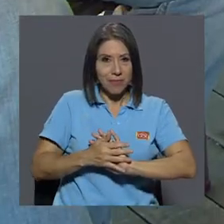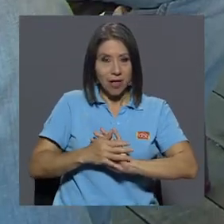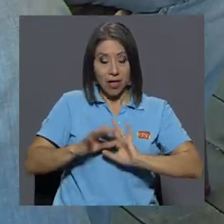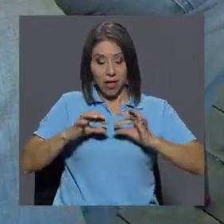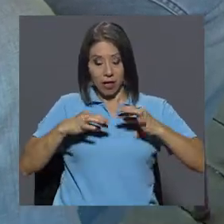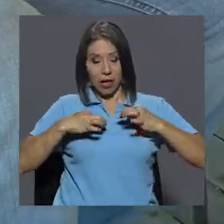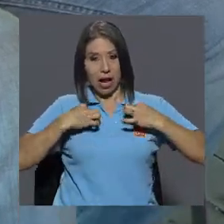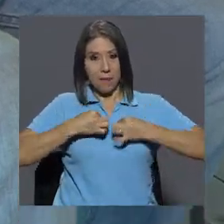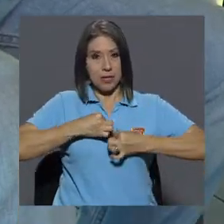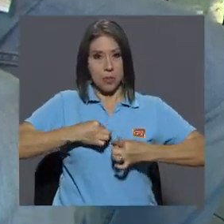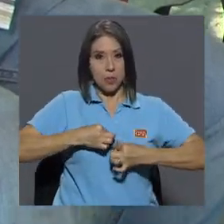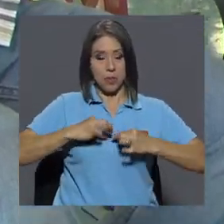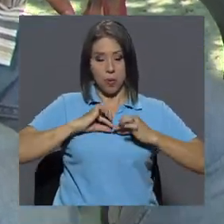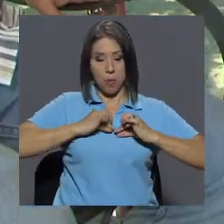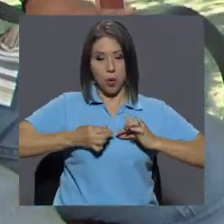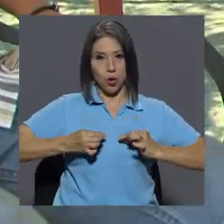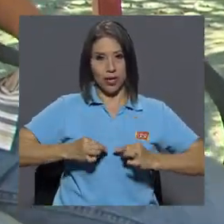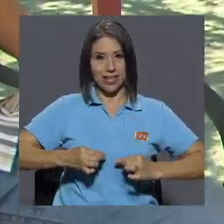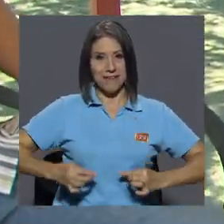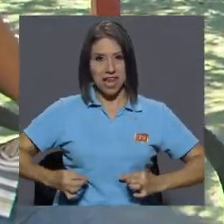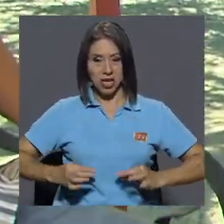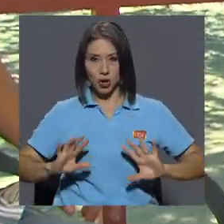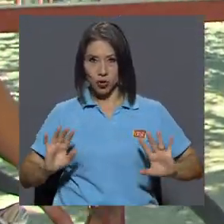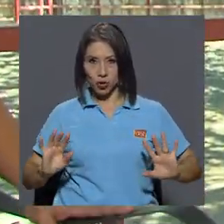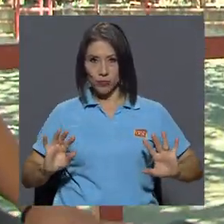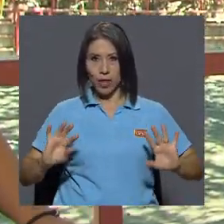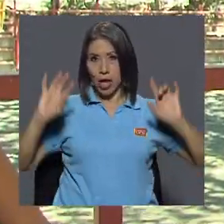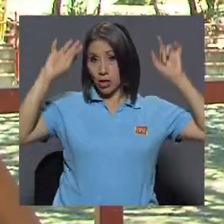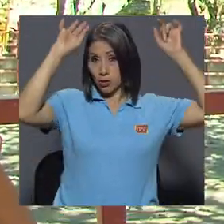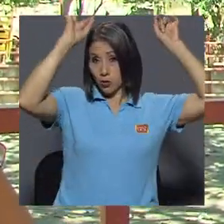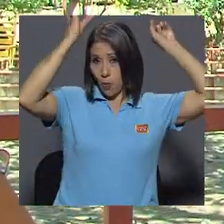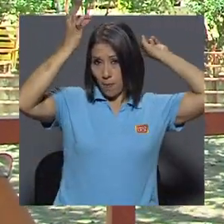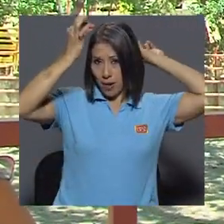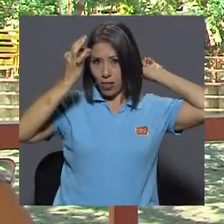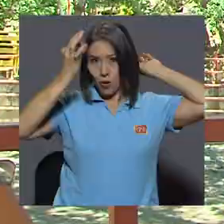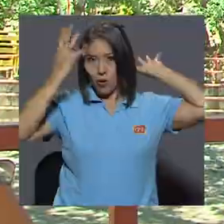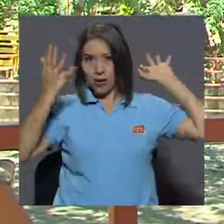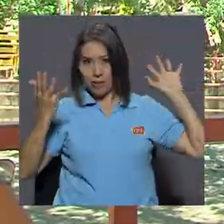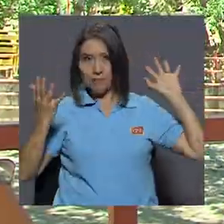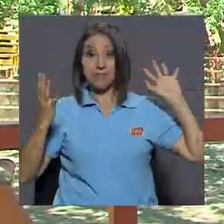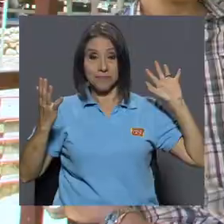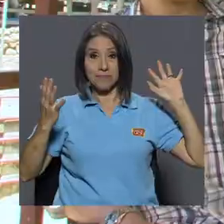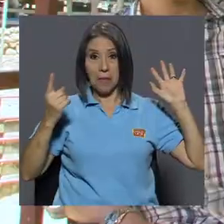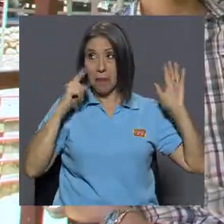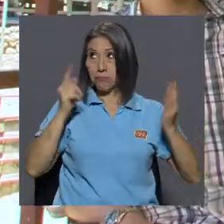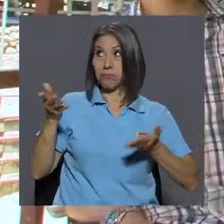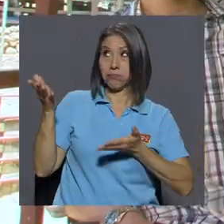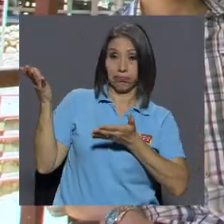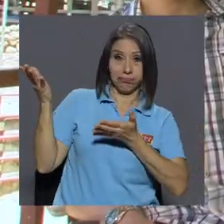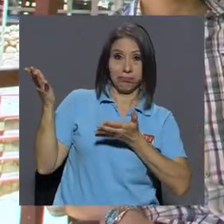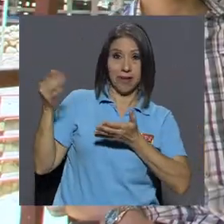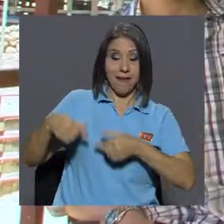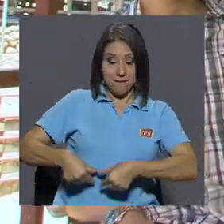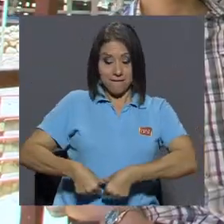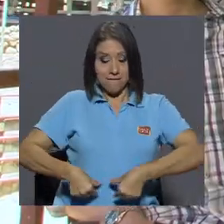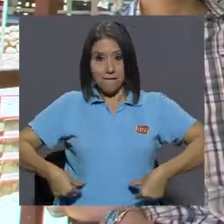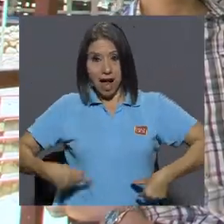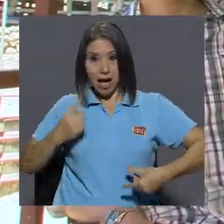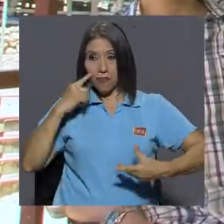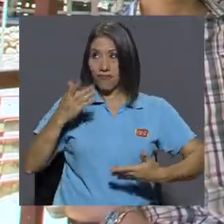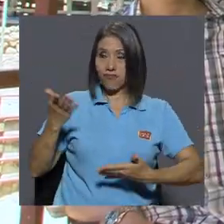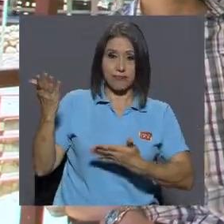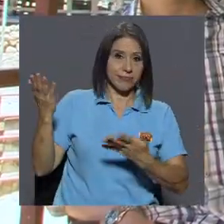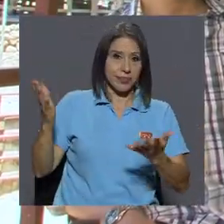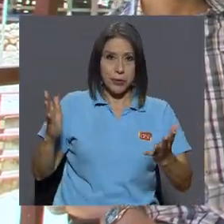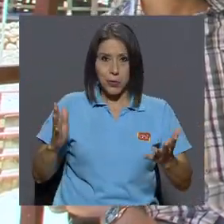botones abiertos hasta aquí, sombrero de lona quebrado aquí, la faja aquí, o